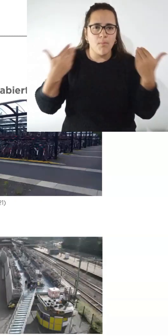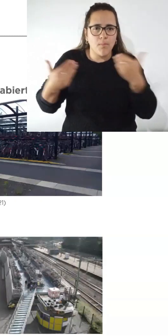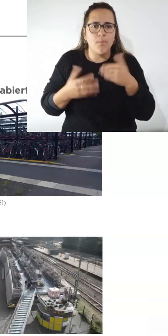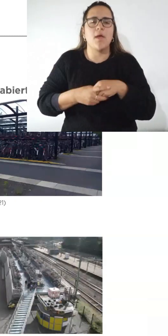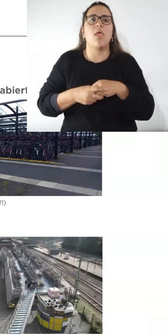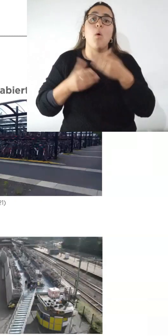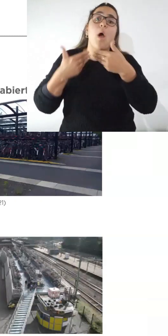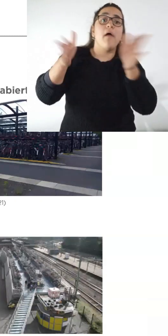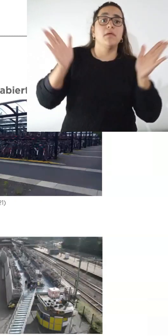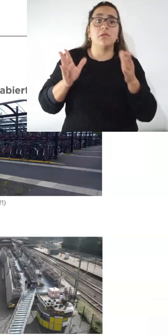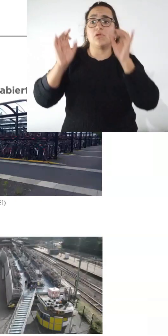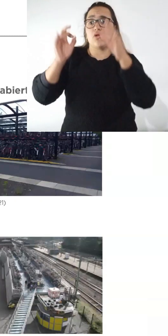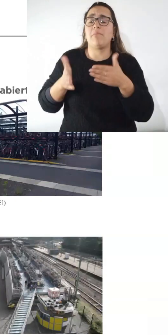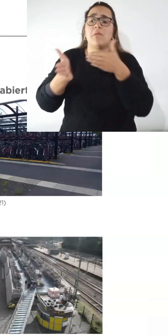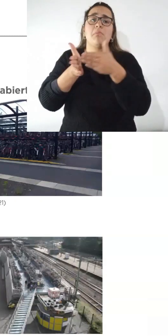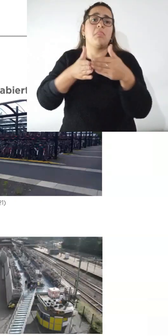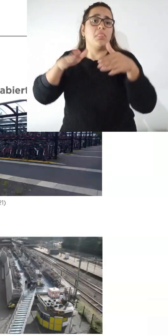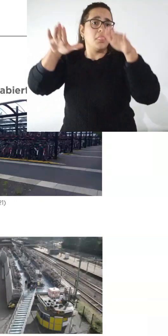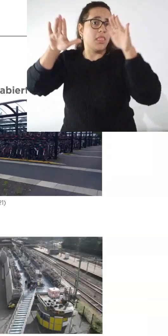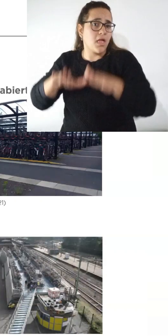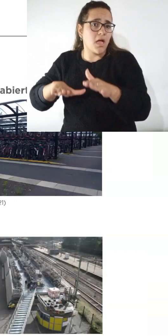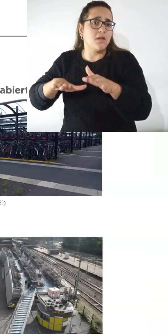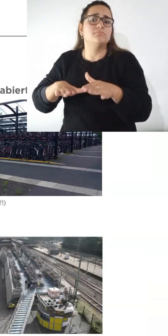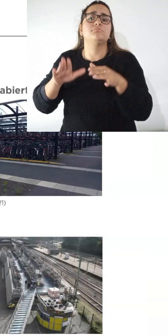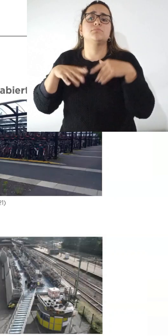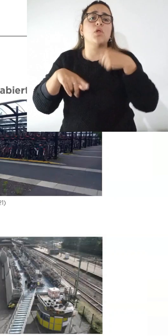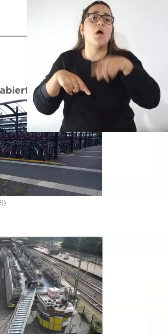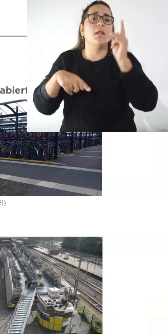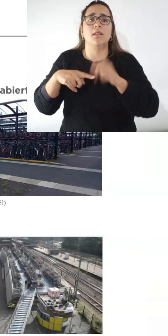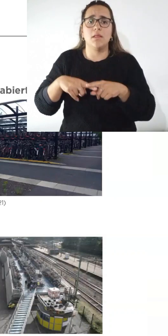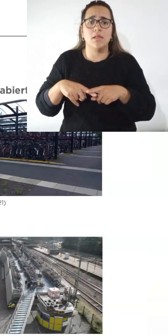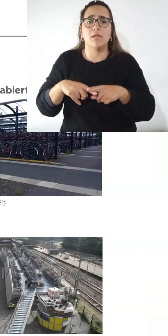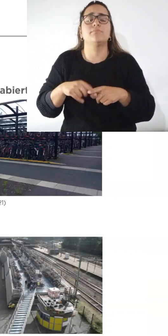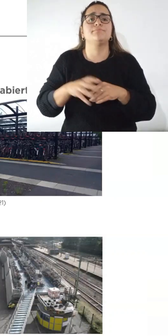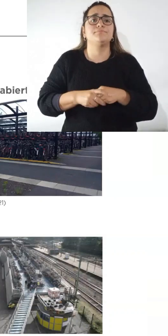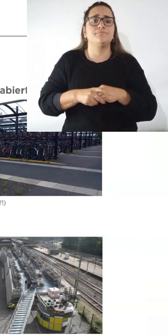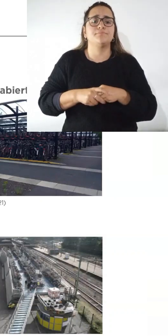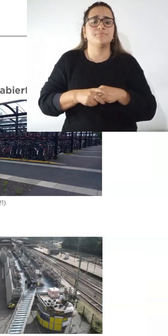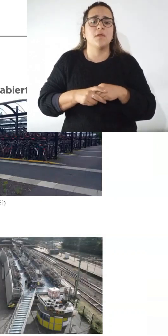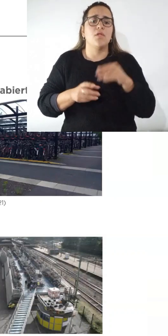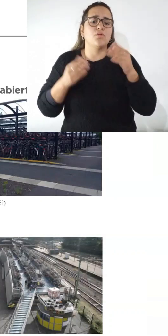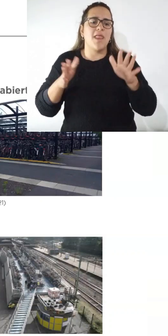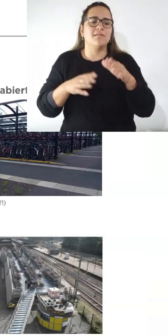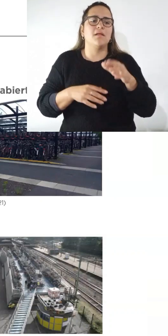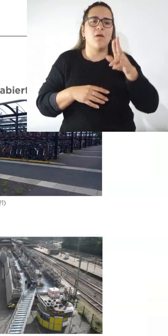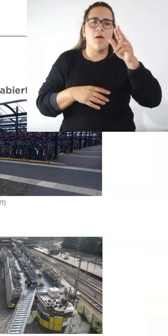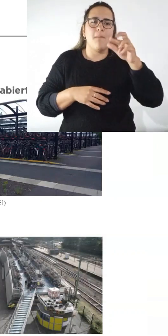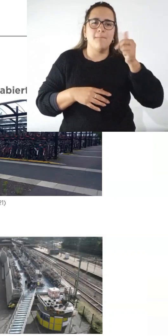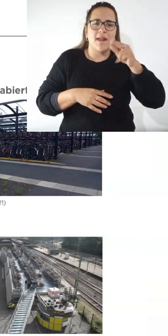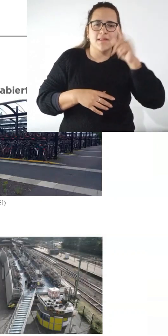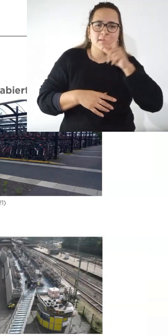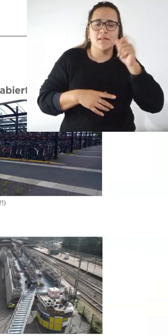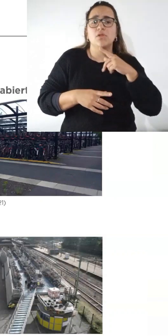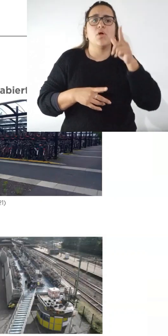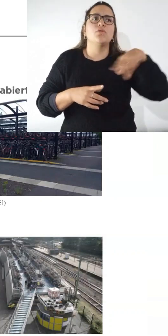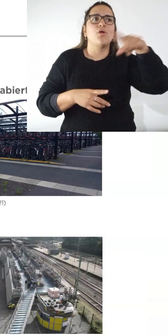o estaciones abiertos, que simplemente, estacionamientos abiertos que son simplemente pues los racks en el espacio